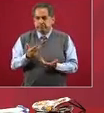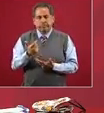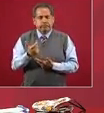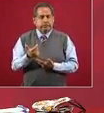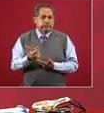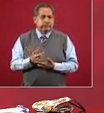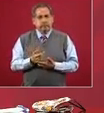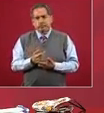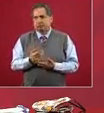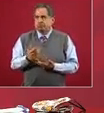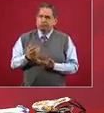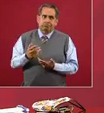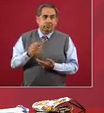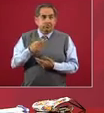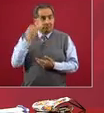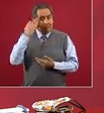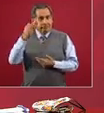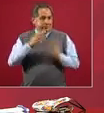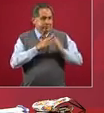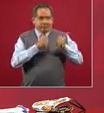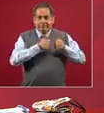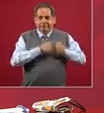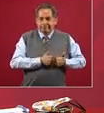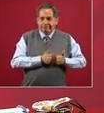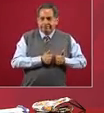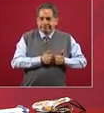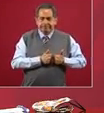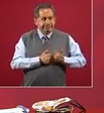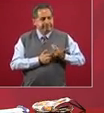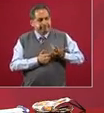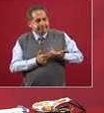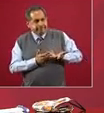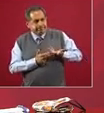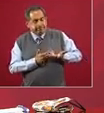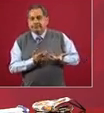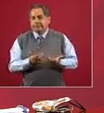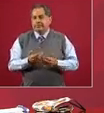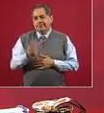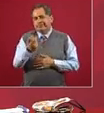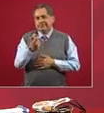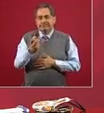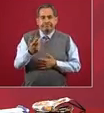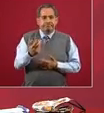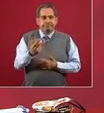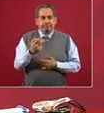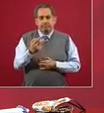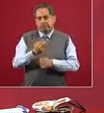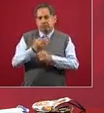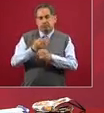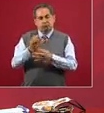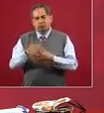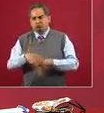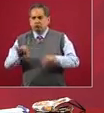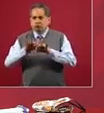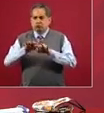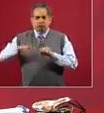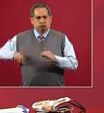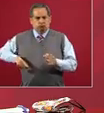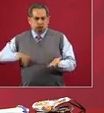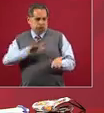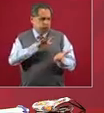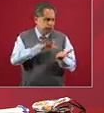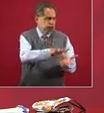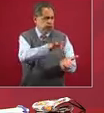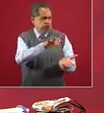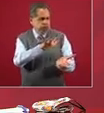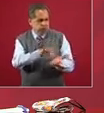debieron guardarse y estar en casa. Y por eso es tan importante este espacio, para